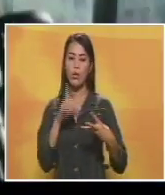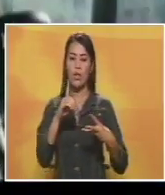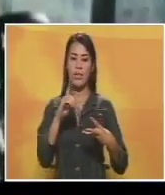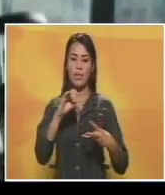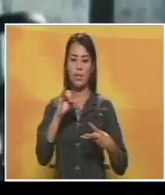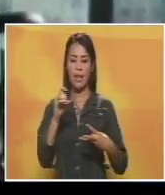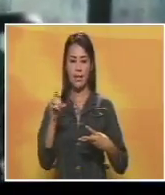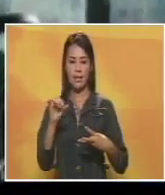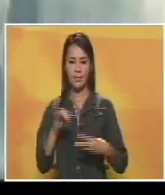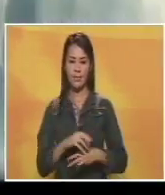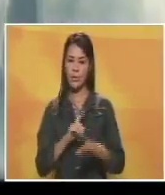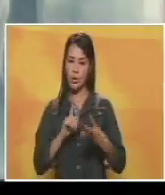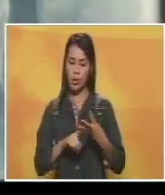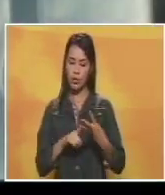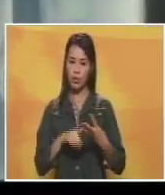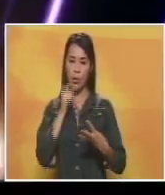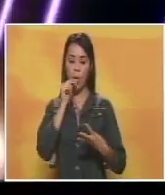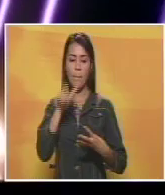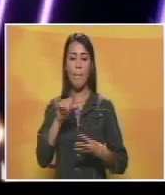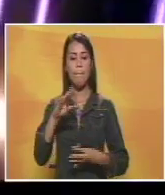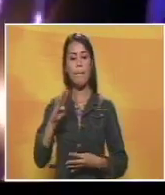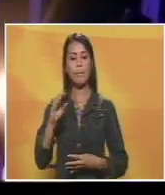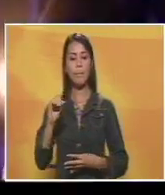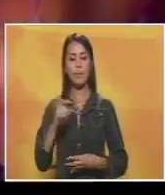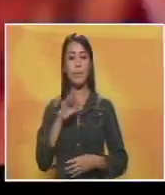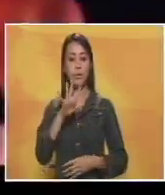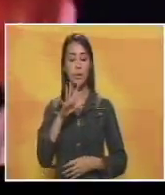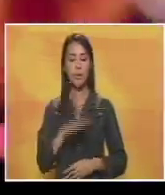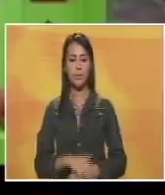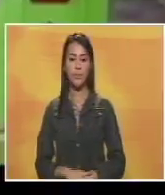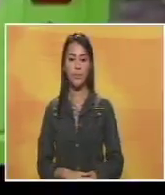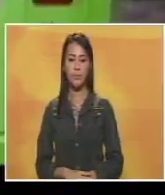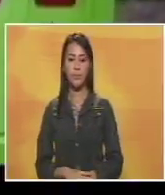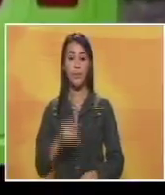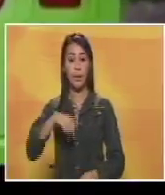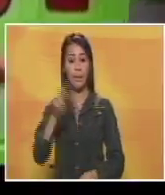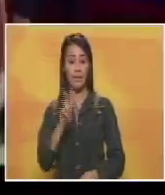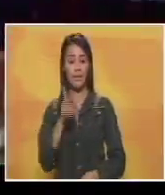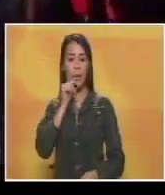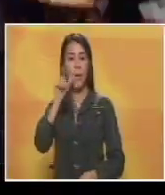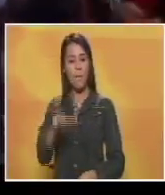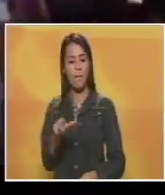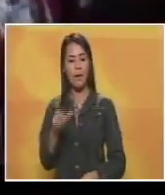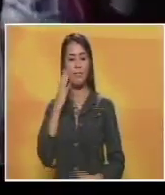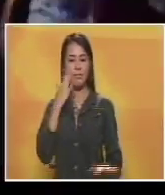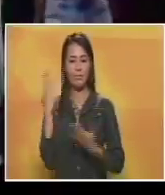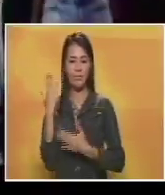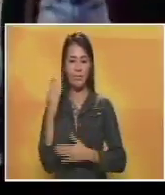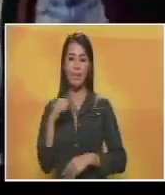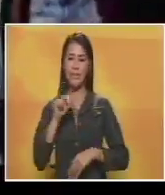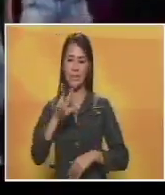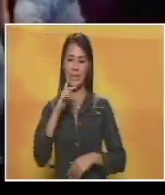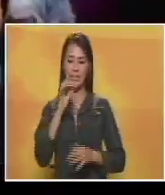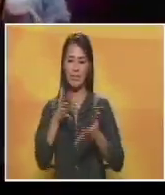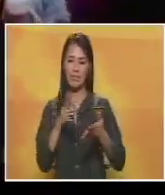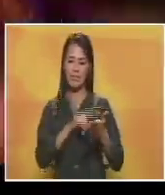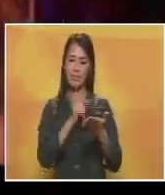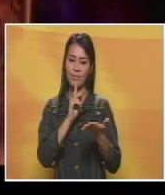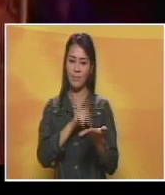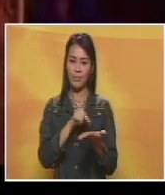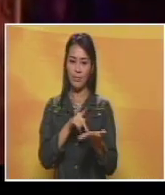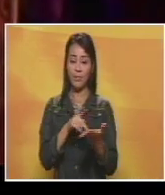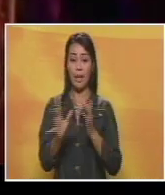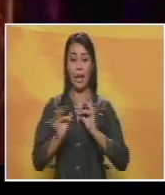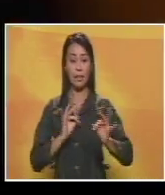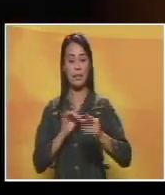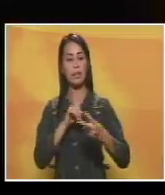6 candidaturas y Bad Bunny con 5 nominaciones. Por Venezuela, nuestro querido Nacho sumó 3 nominaciones. Él optará por